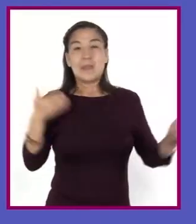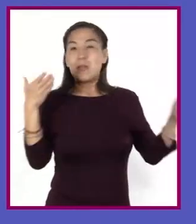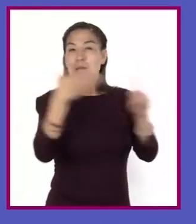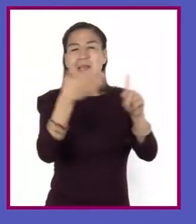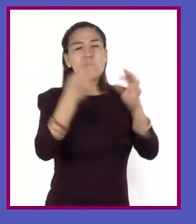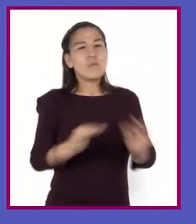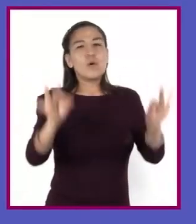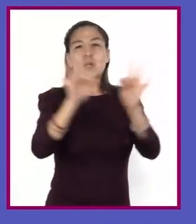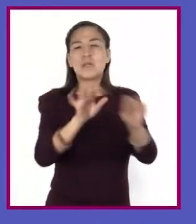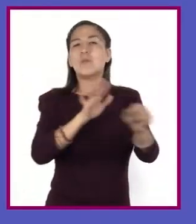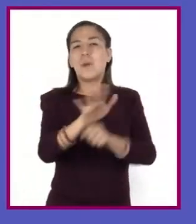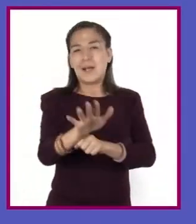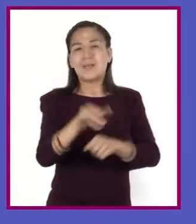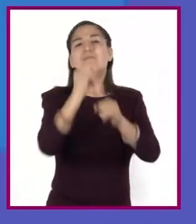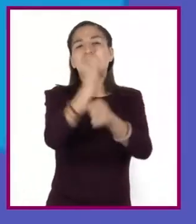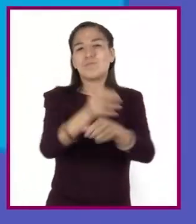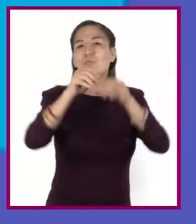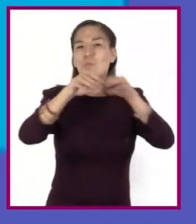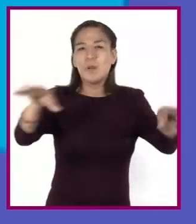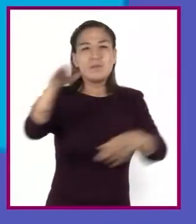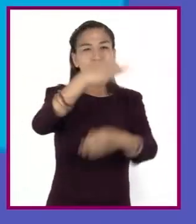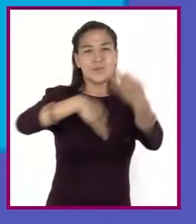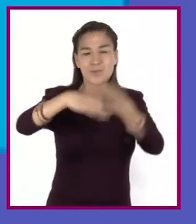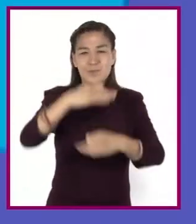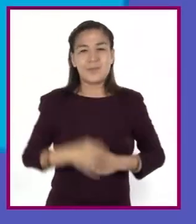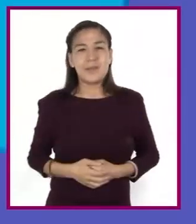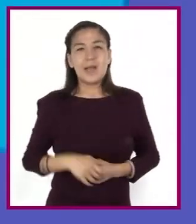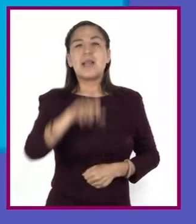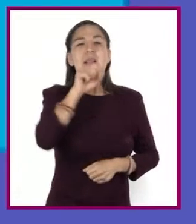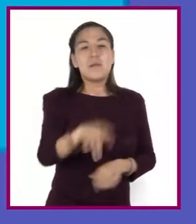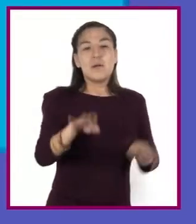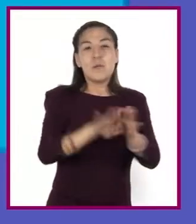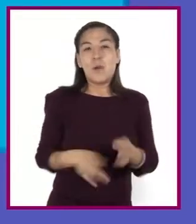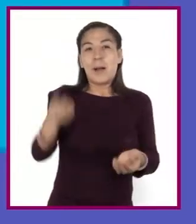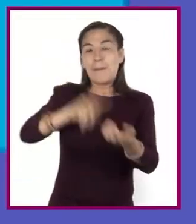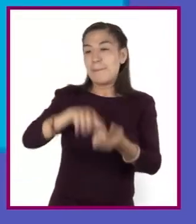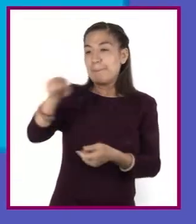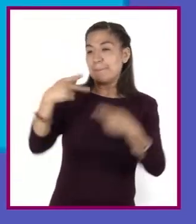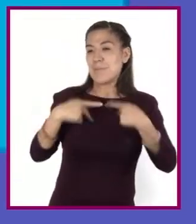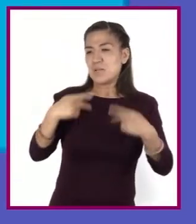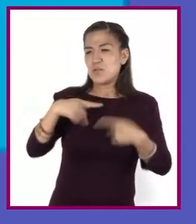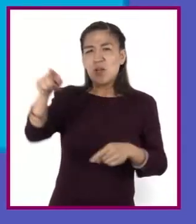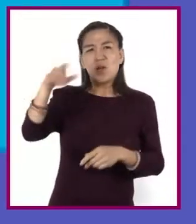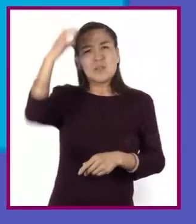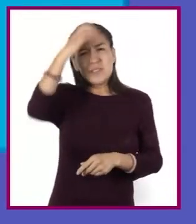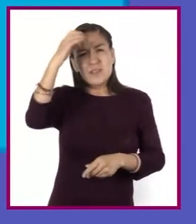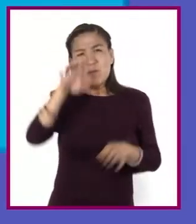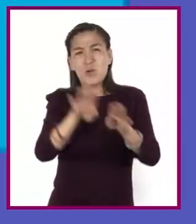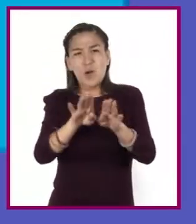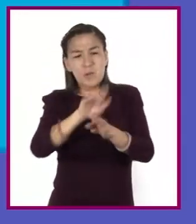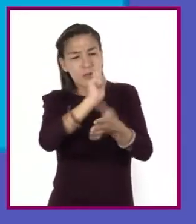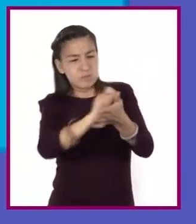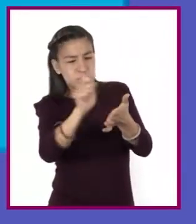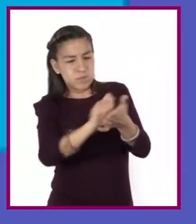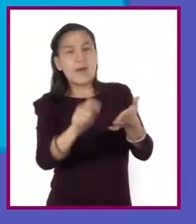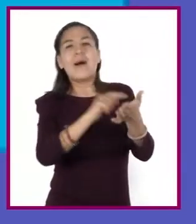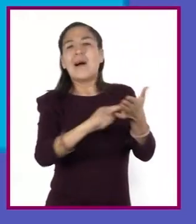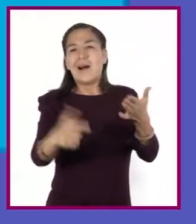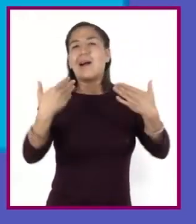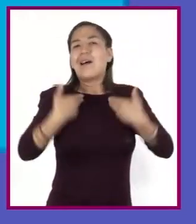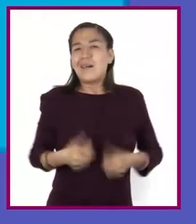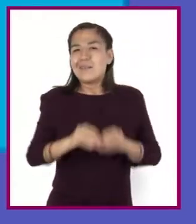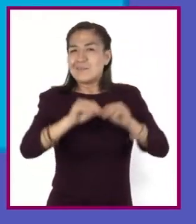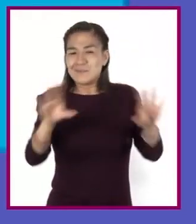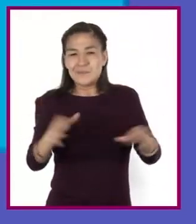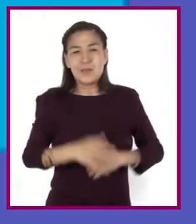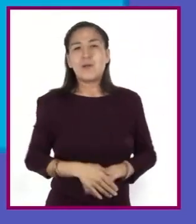principal es informar, además de introducir al lector en un artículo científico, comprender mejor un texto, presentar